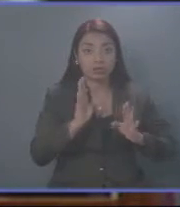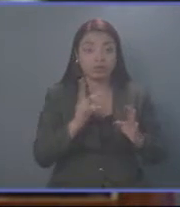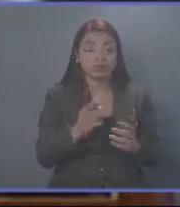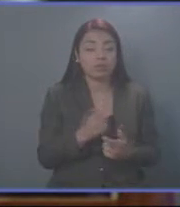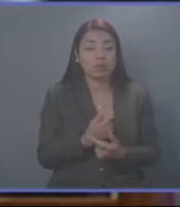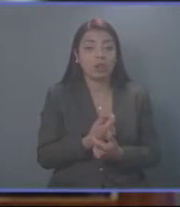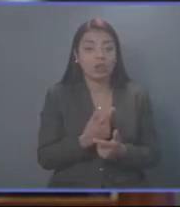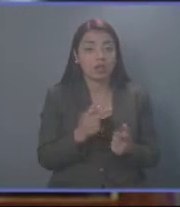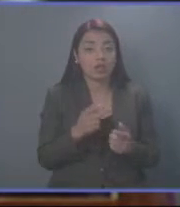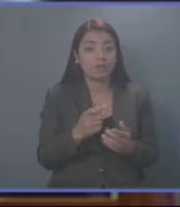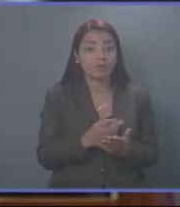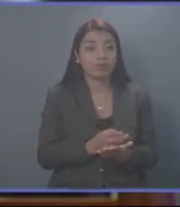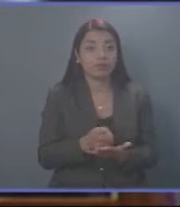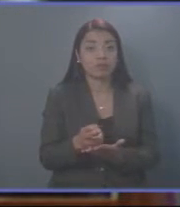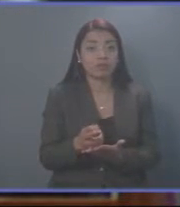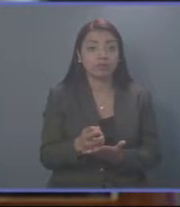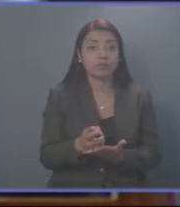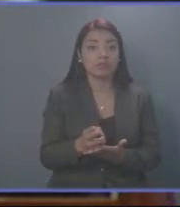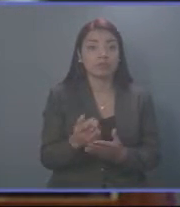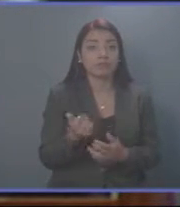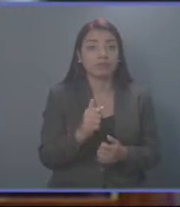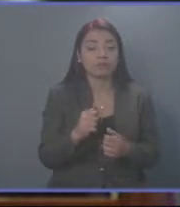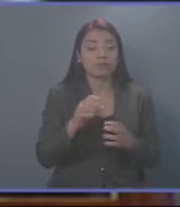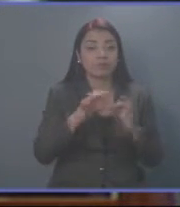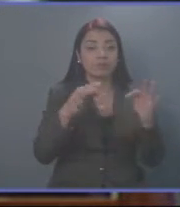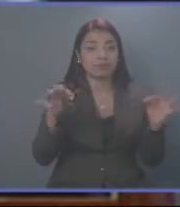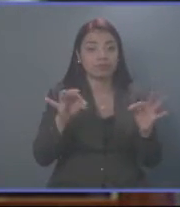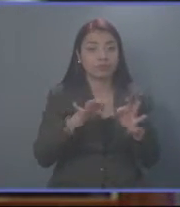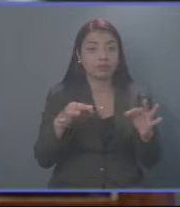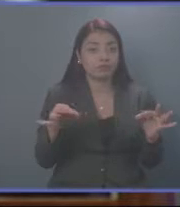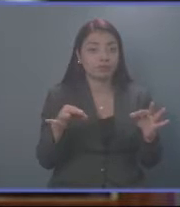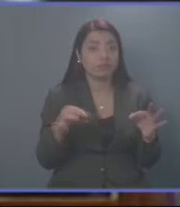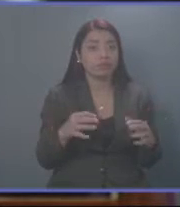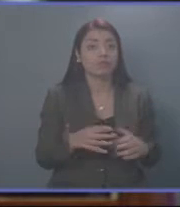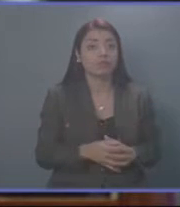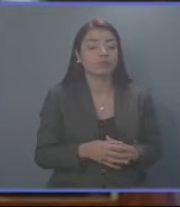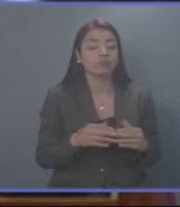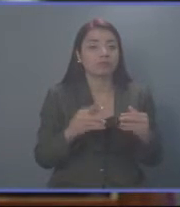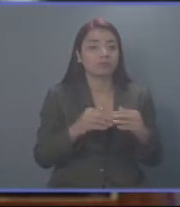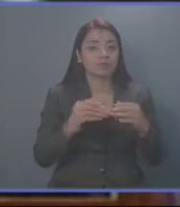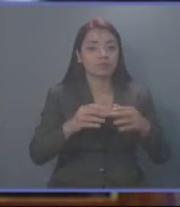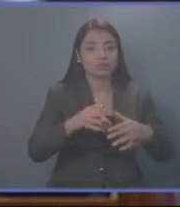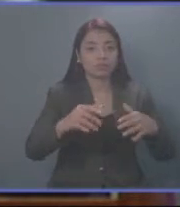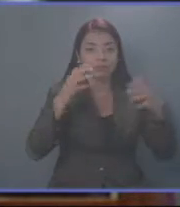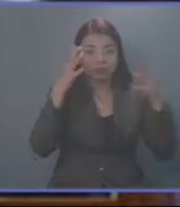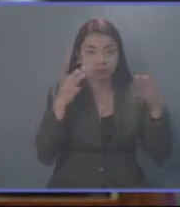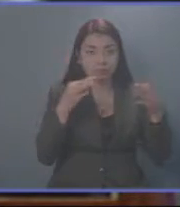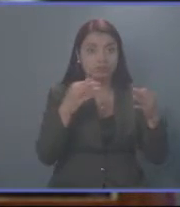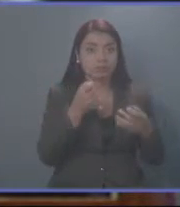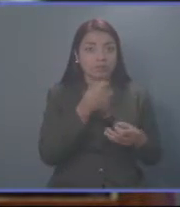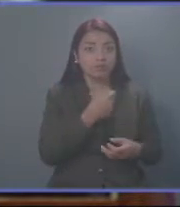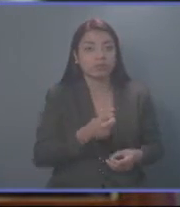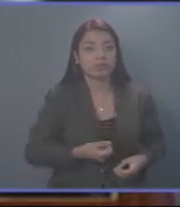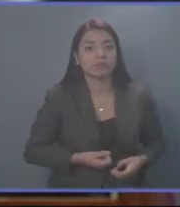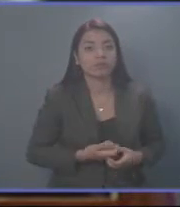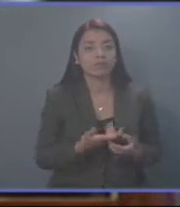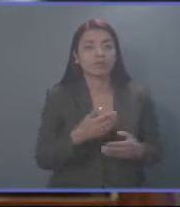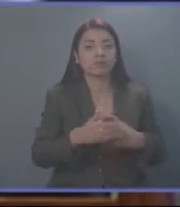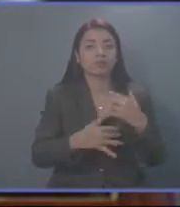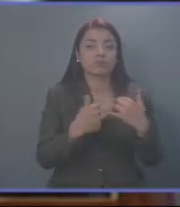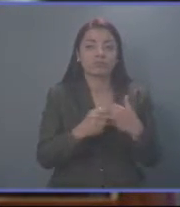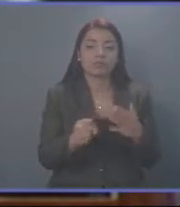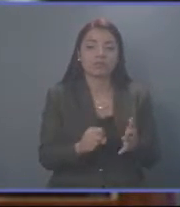libre y transparente, según el texto que se anexa. Así, el dictamen favorable, el cual se hace del conocimiento del